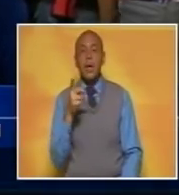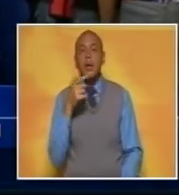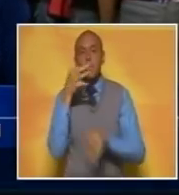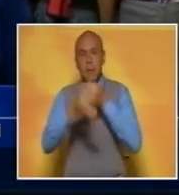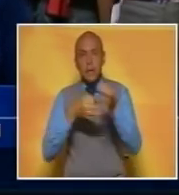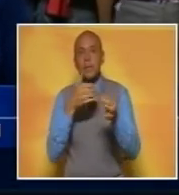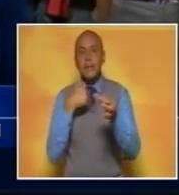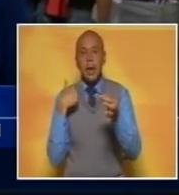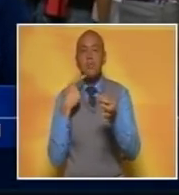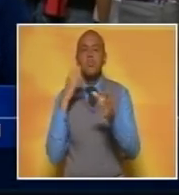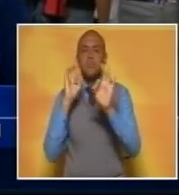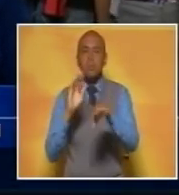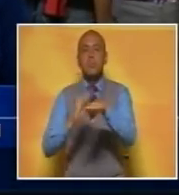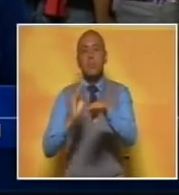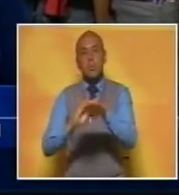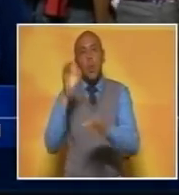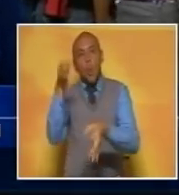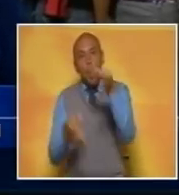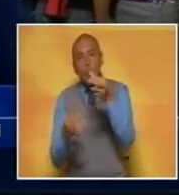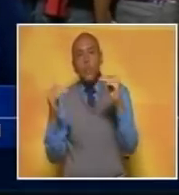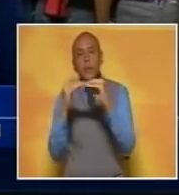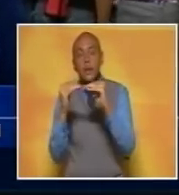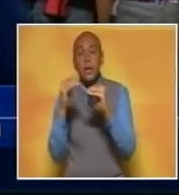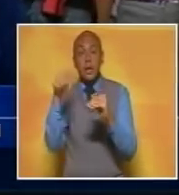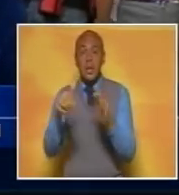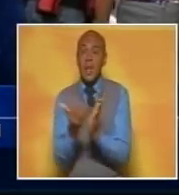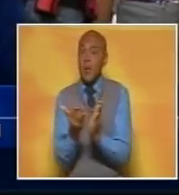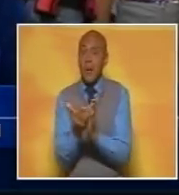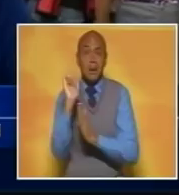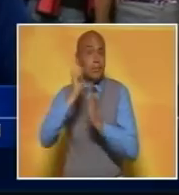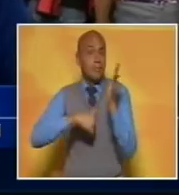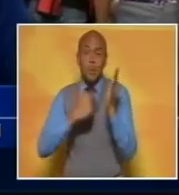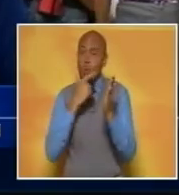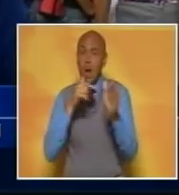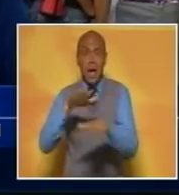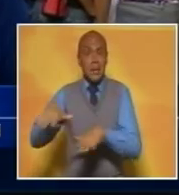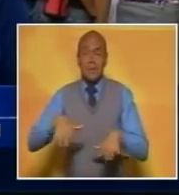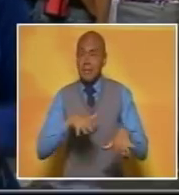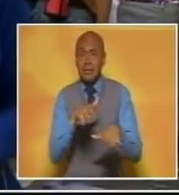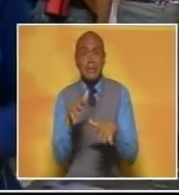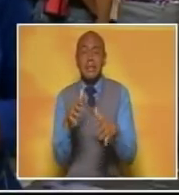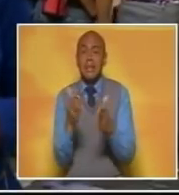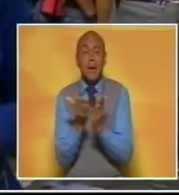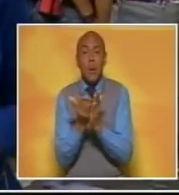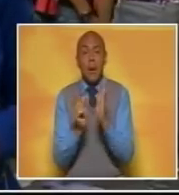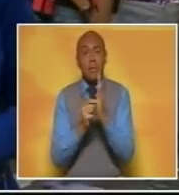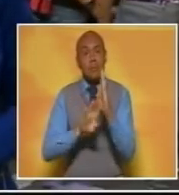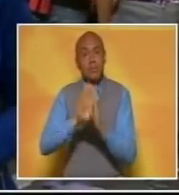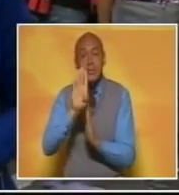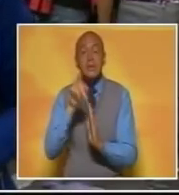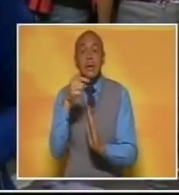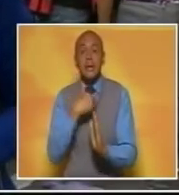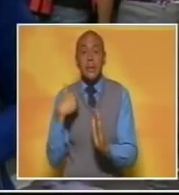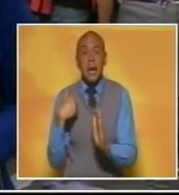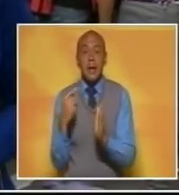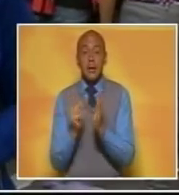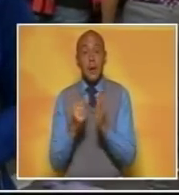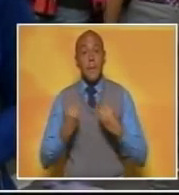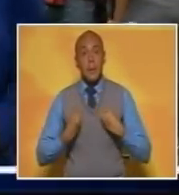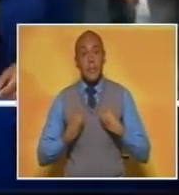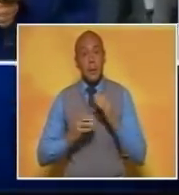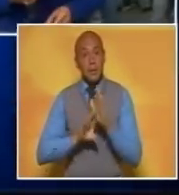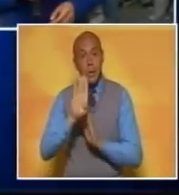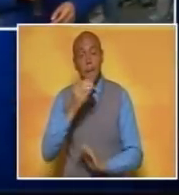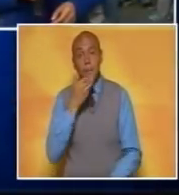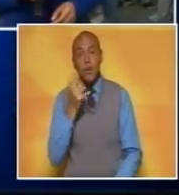justas, consideran que las unidades educativas no cuentan con las condiciones para brindar una educación de calidad, exigen mejorar su calidad de vida. Con esta